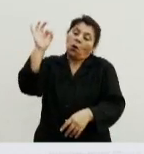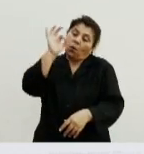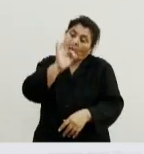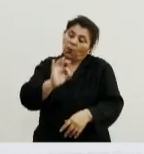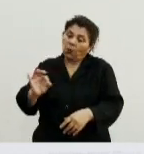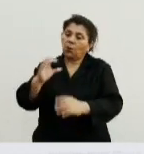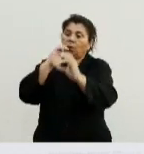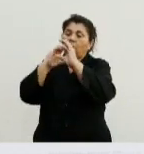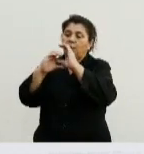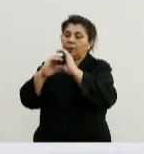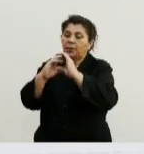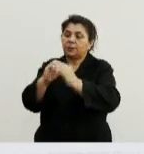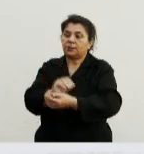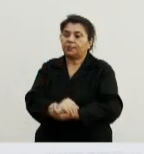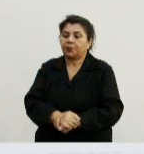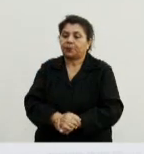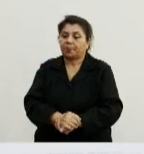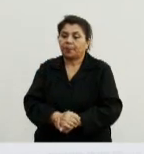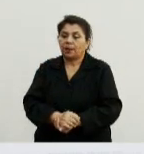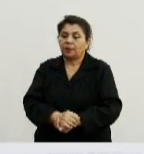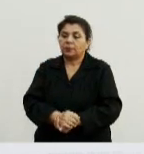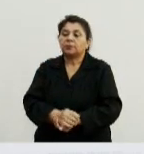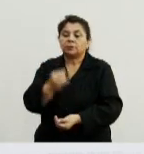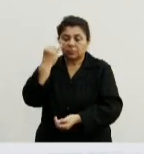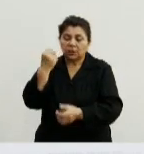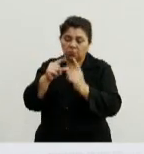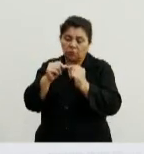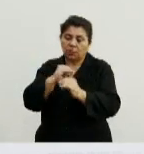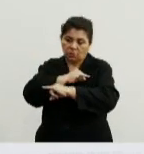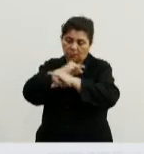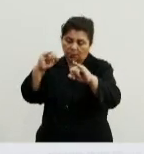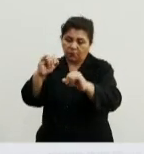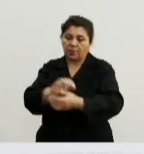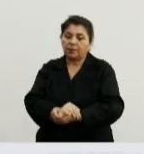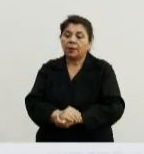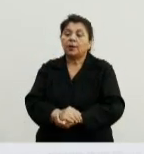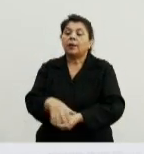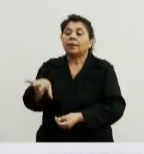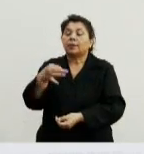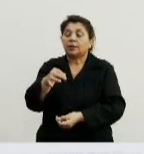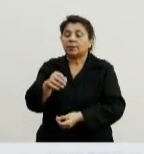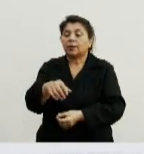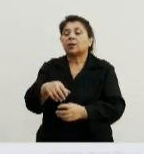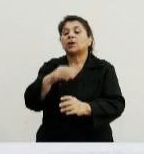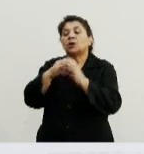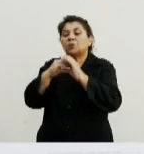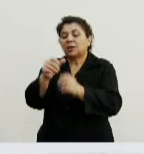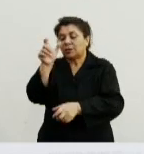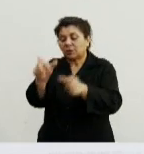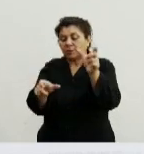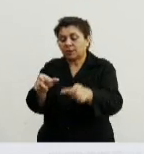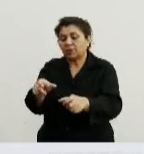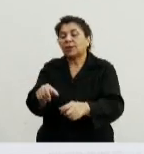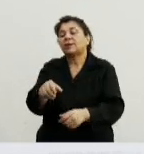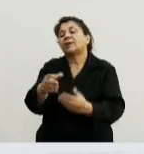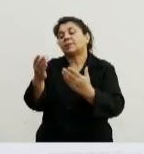la vamos a comunicar con él son los teléfonos que deben comunicar con el personal del ministerio de trabajo la